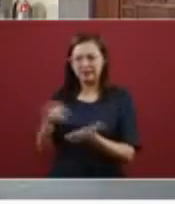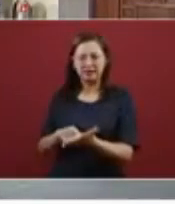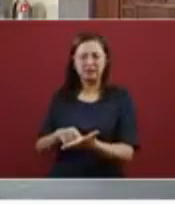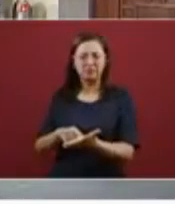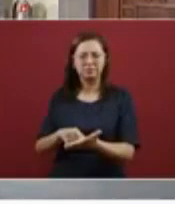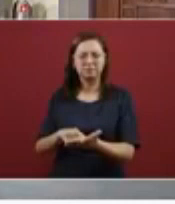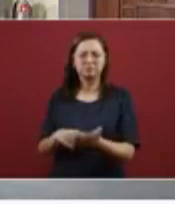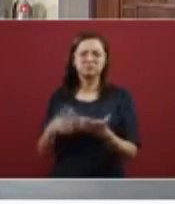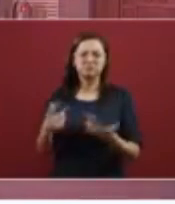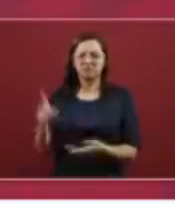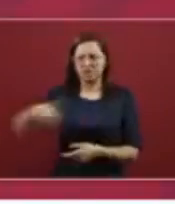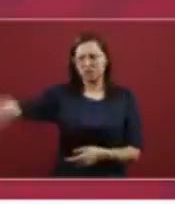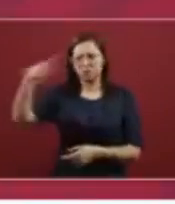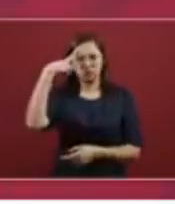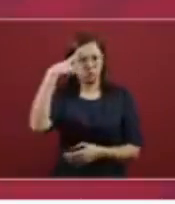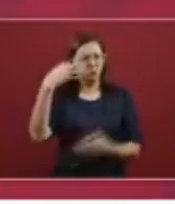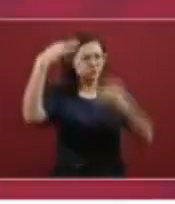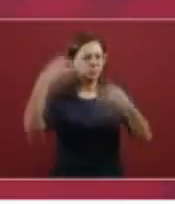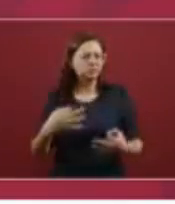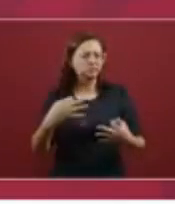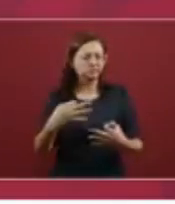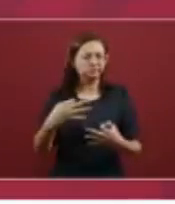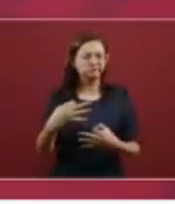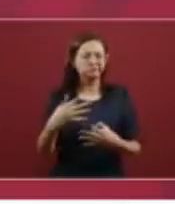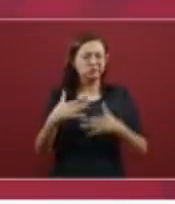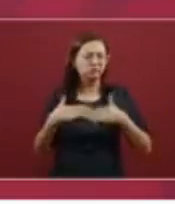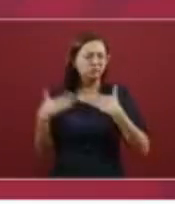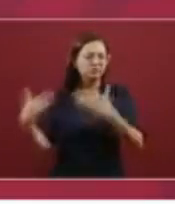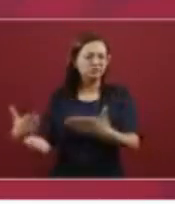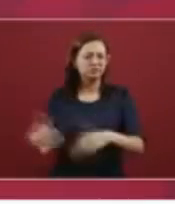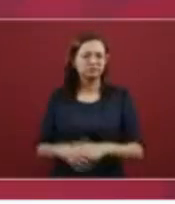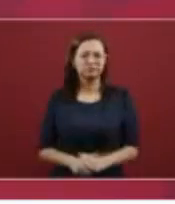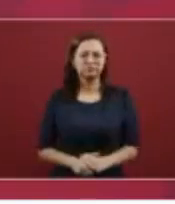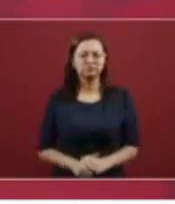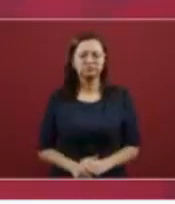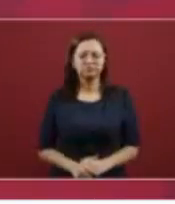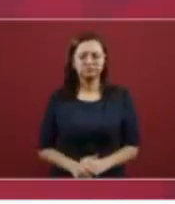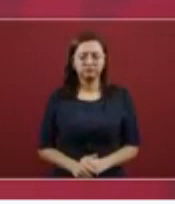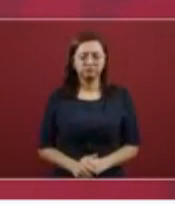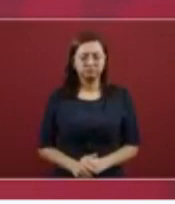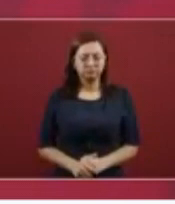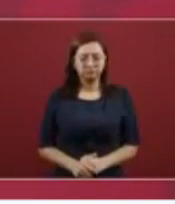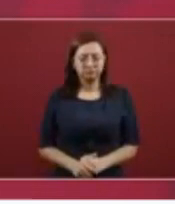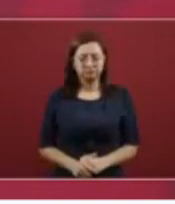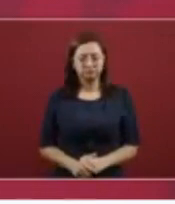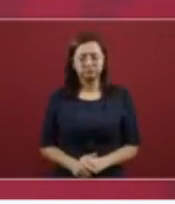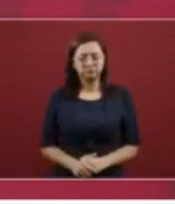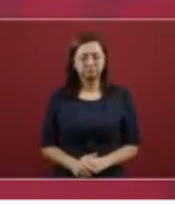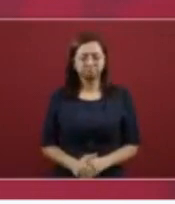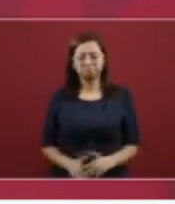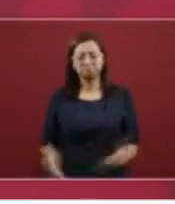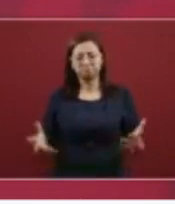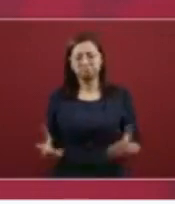la sensatez de los mexicanos siempre he dicho